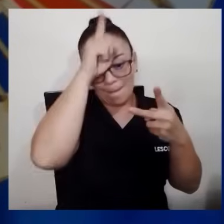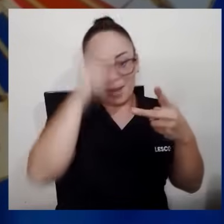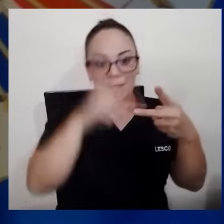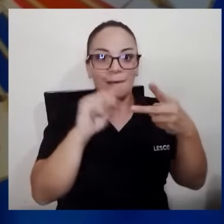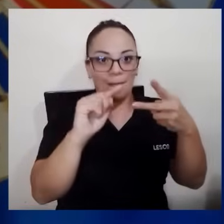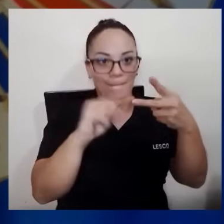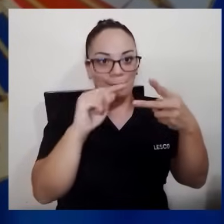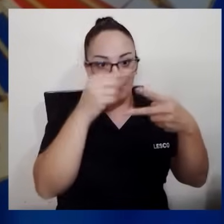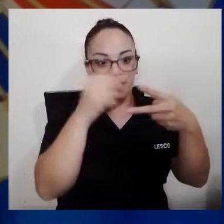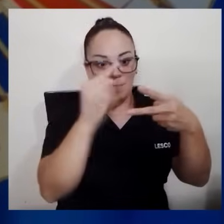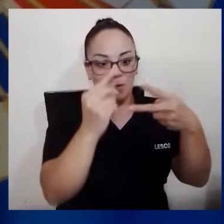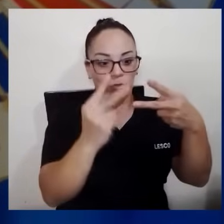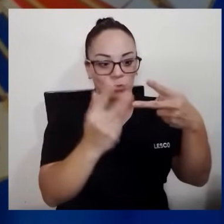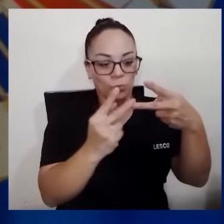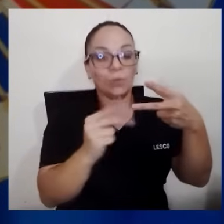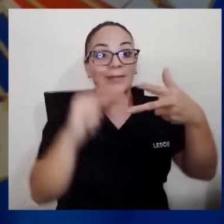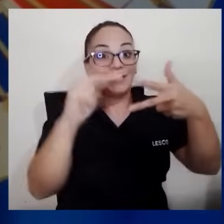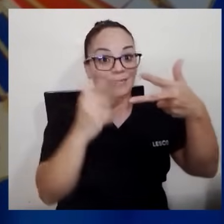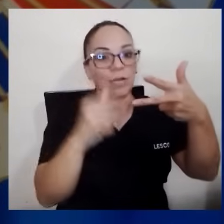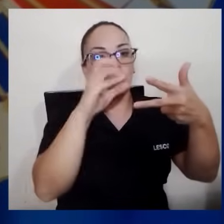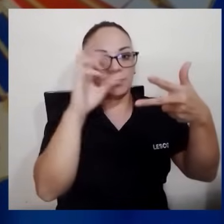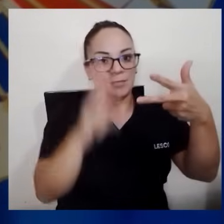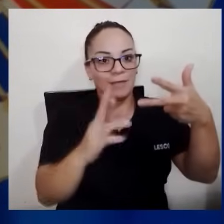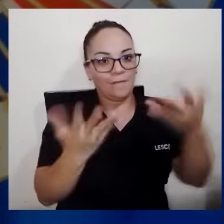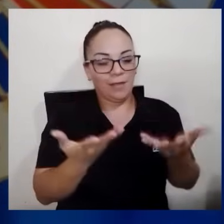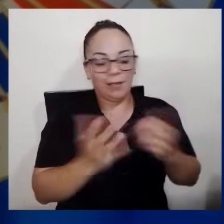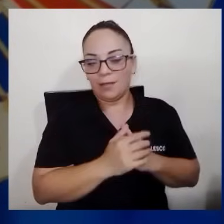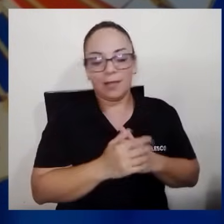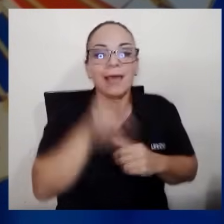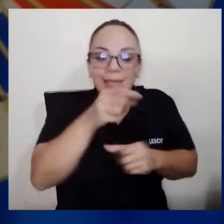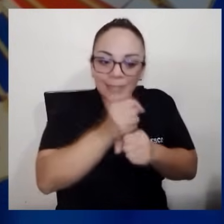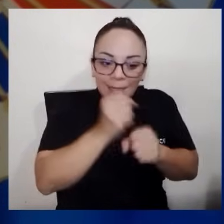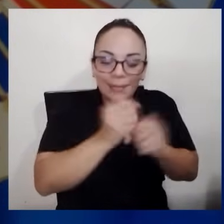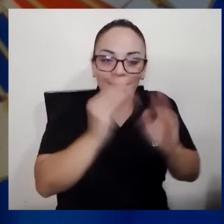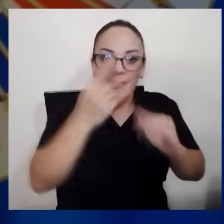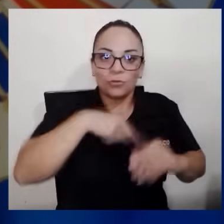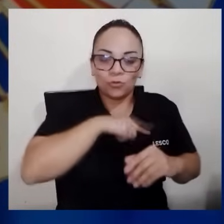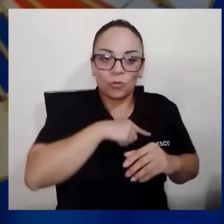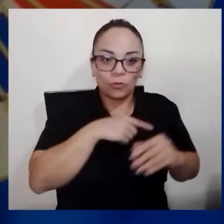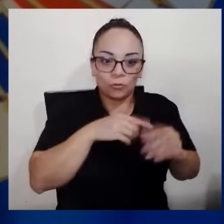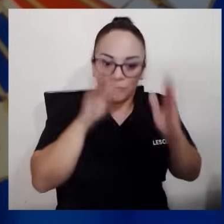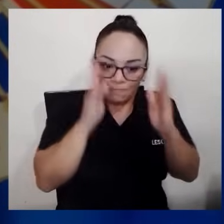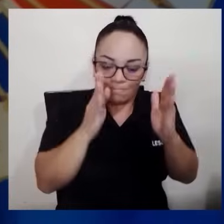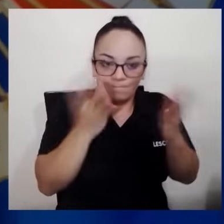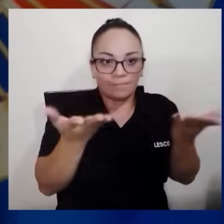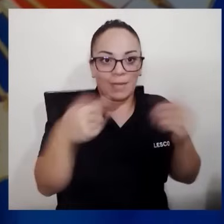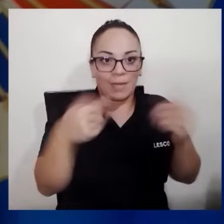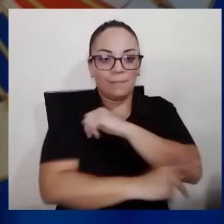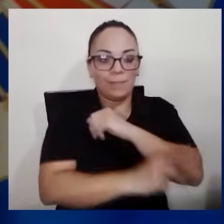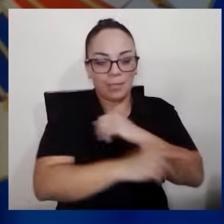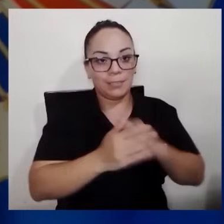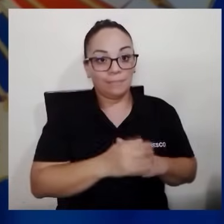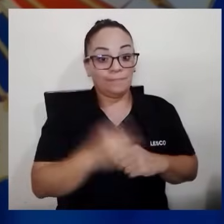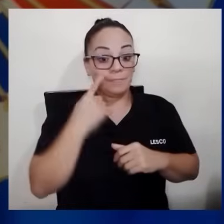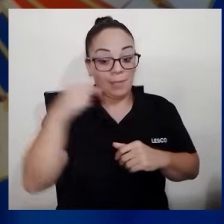la tarea que tenemos al frente como país entre enero y septiembre de este año la